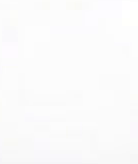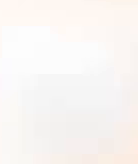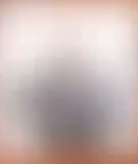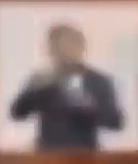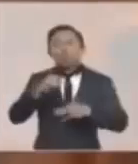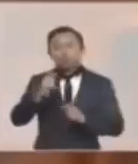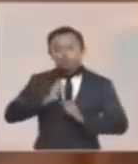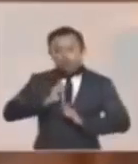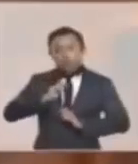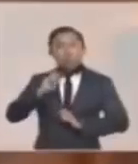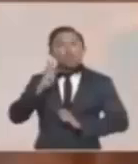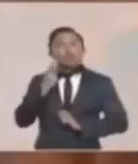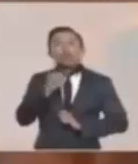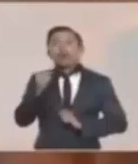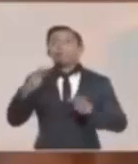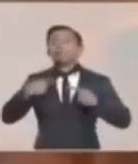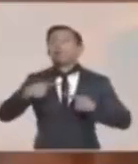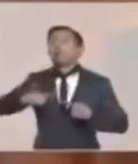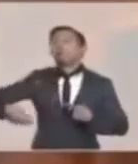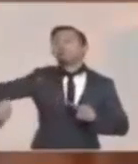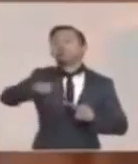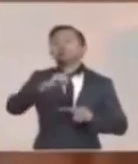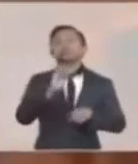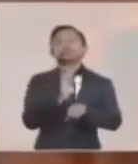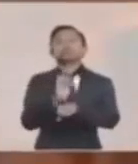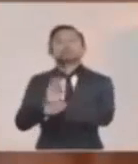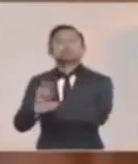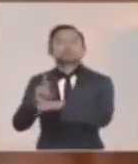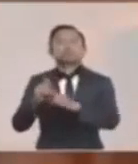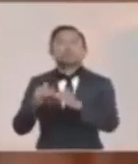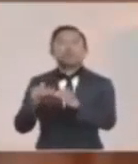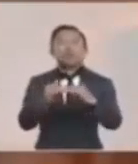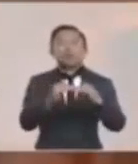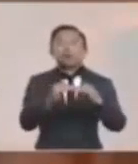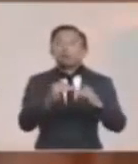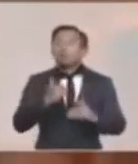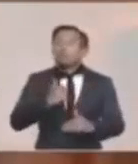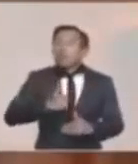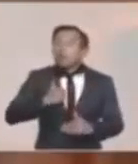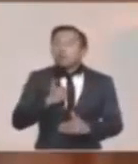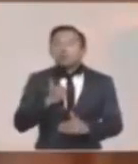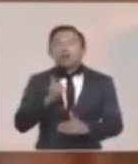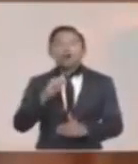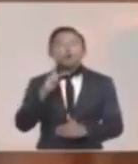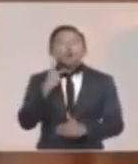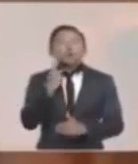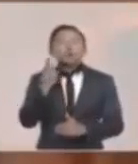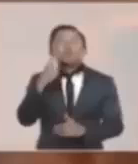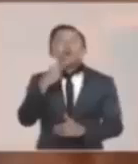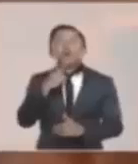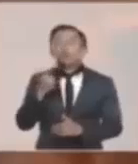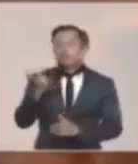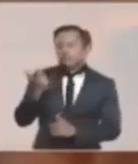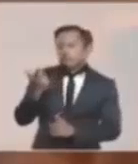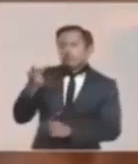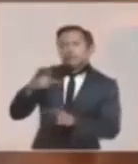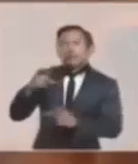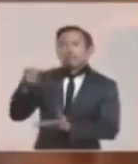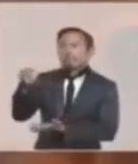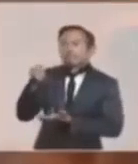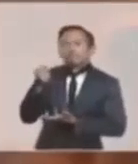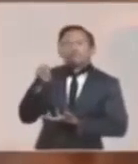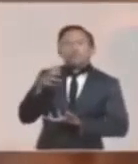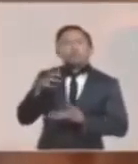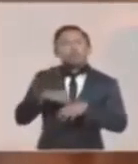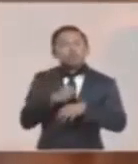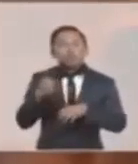candidatos, he estado con puros hombres. Y la otra que me ha sorprendido es mucho a veces cómo la cuestionan a usted. ¿Ve